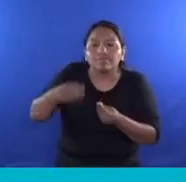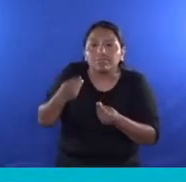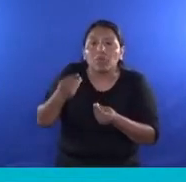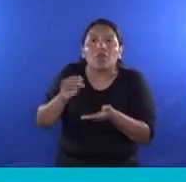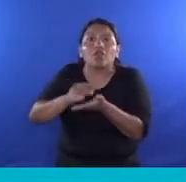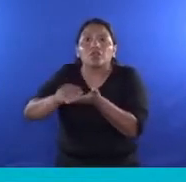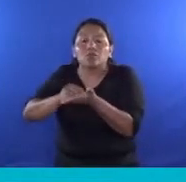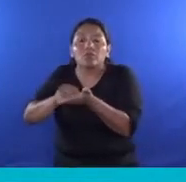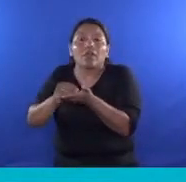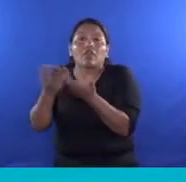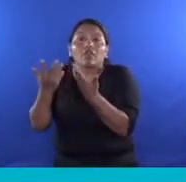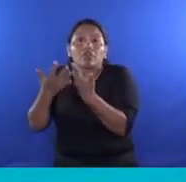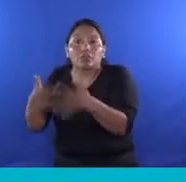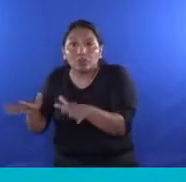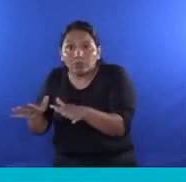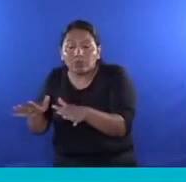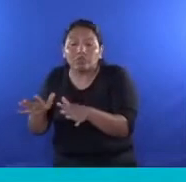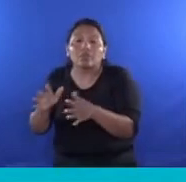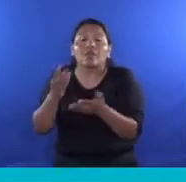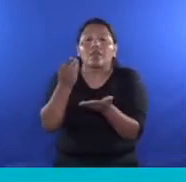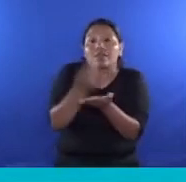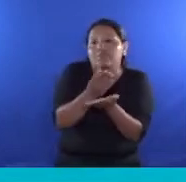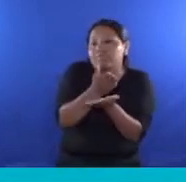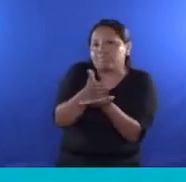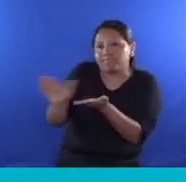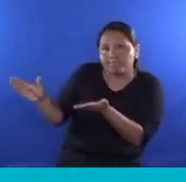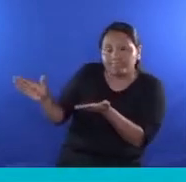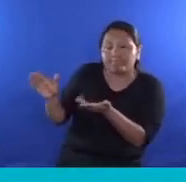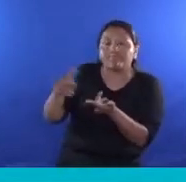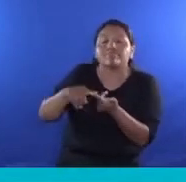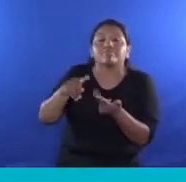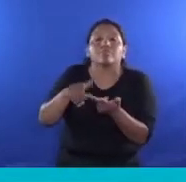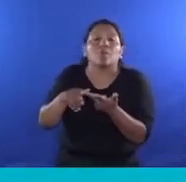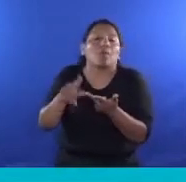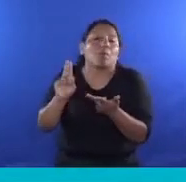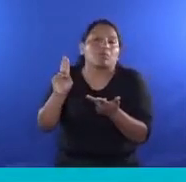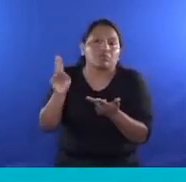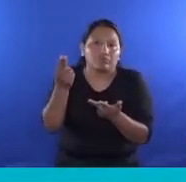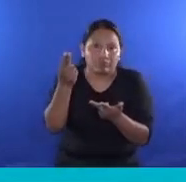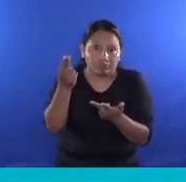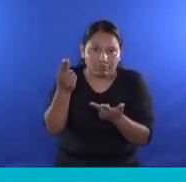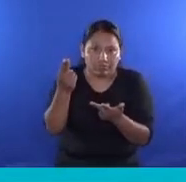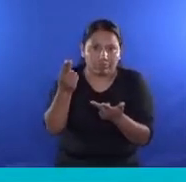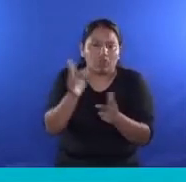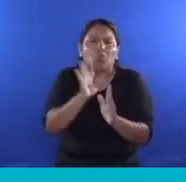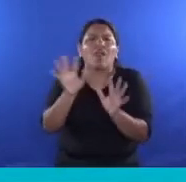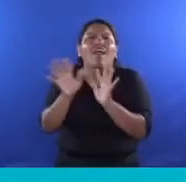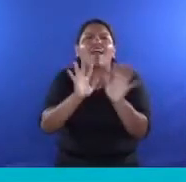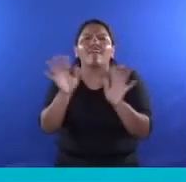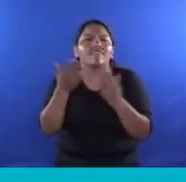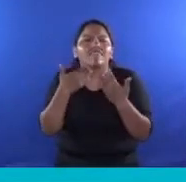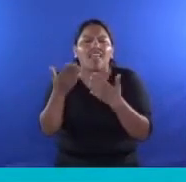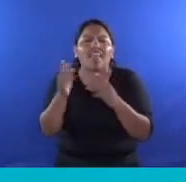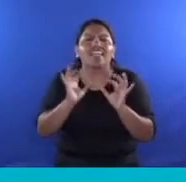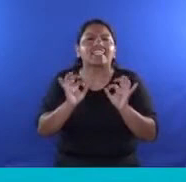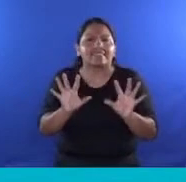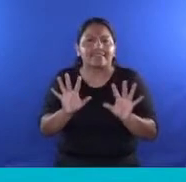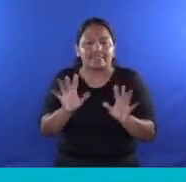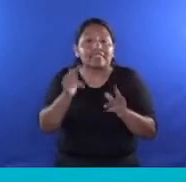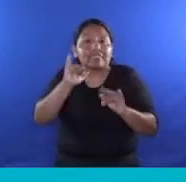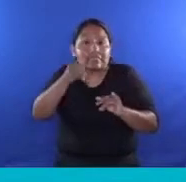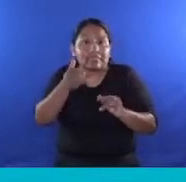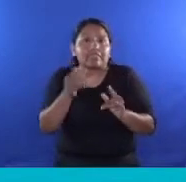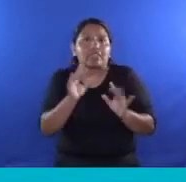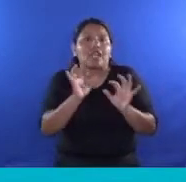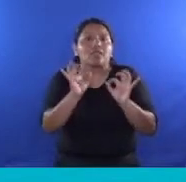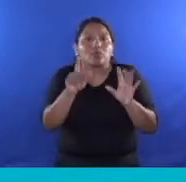renuncia, es destituido o por fallecimiento del diputado. No habla de licencia. Eso sí es una innovación de